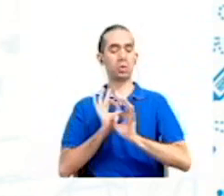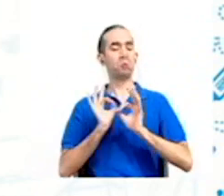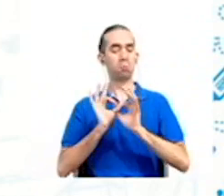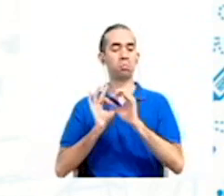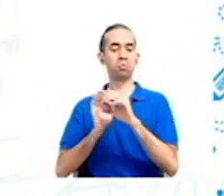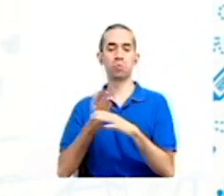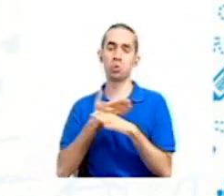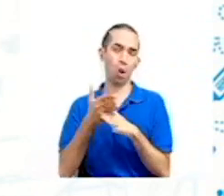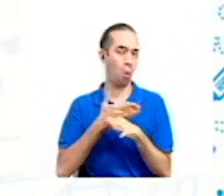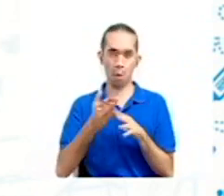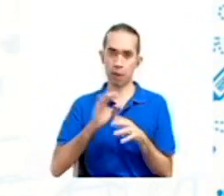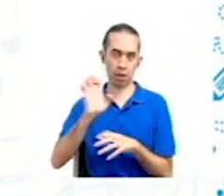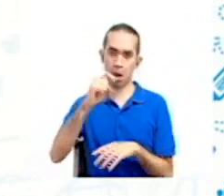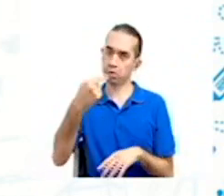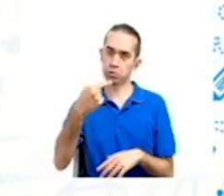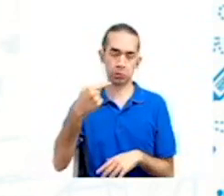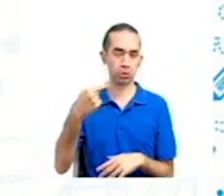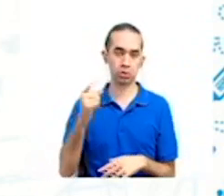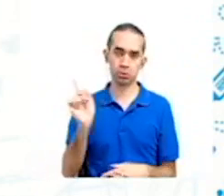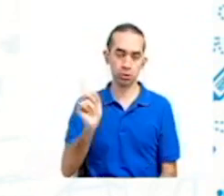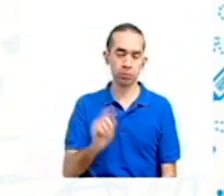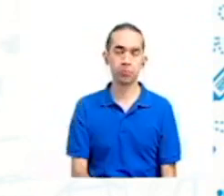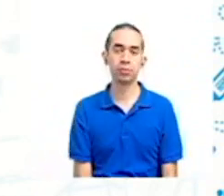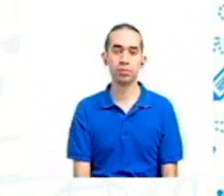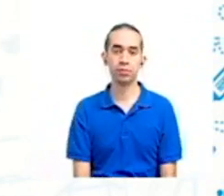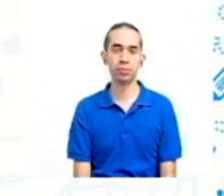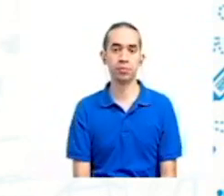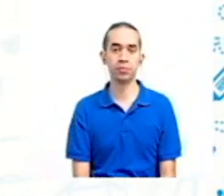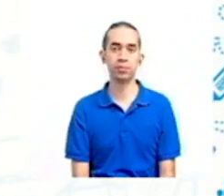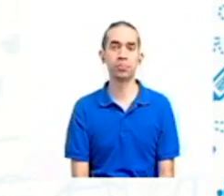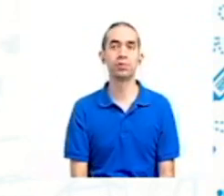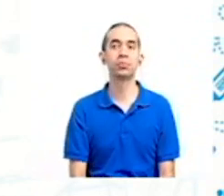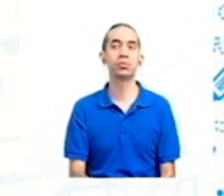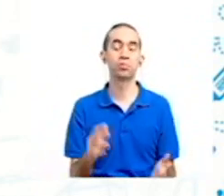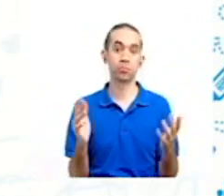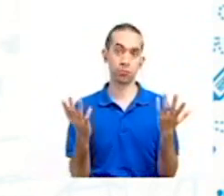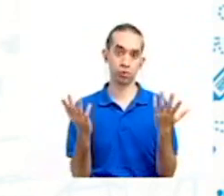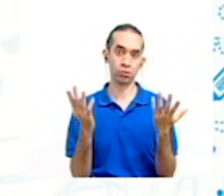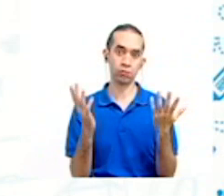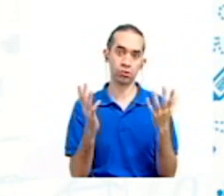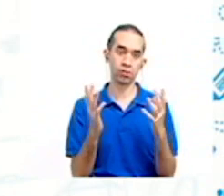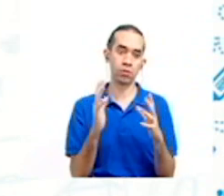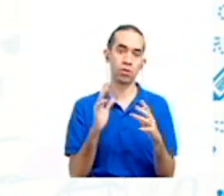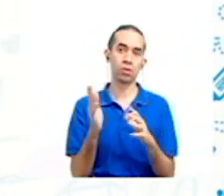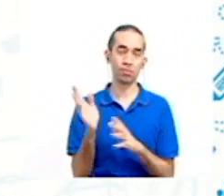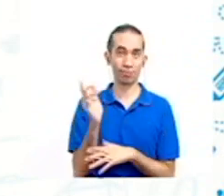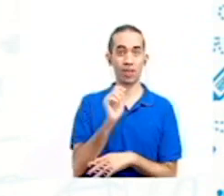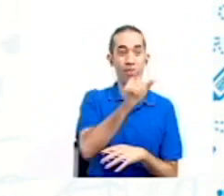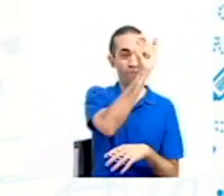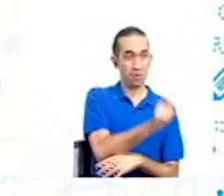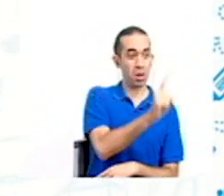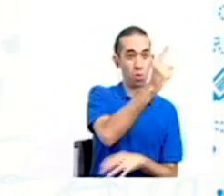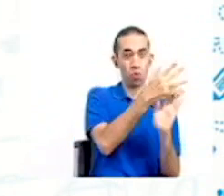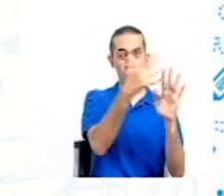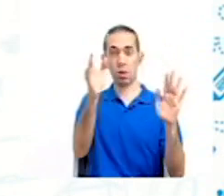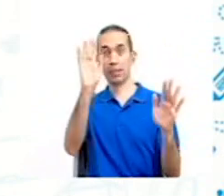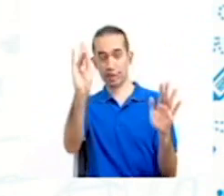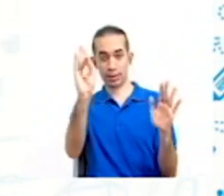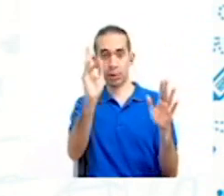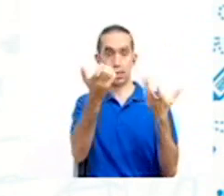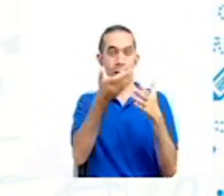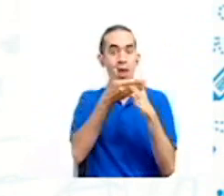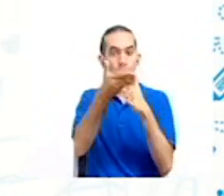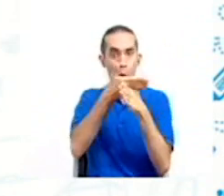no comparten electrones. De hecho, la idea de todos los átomos de las familias anteriores es compartir electrones